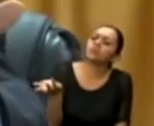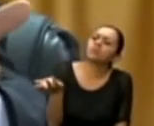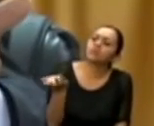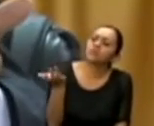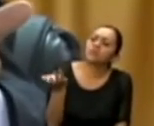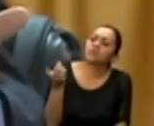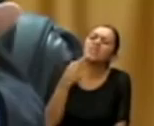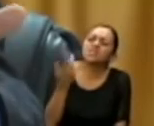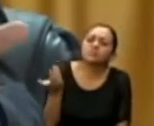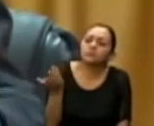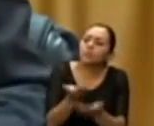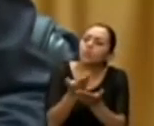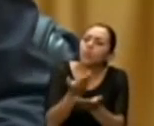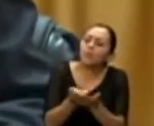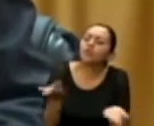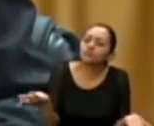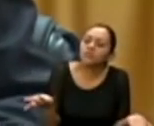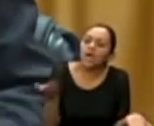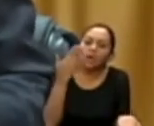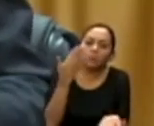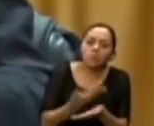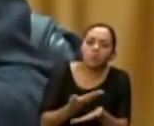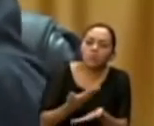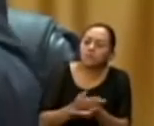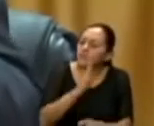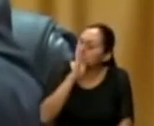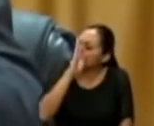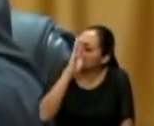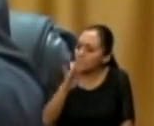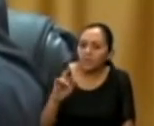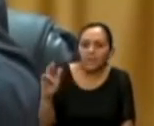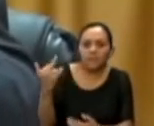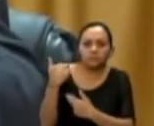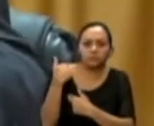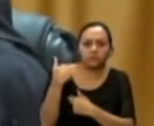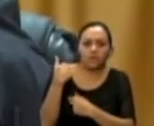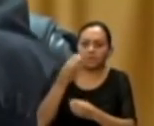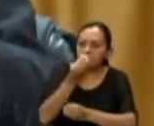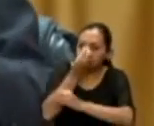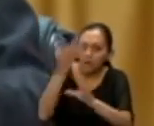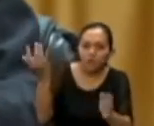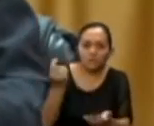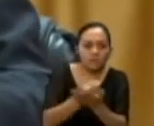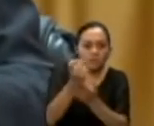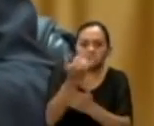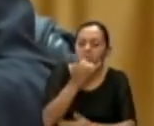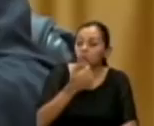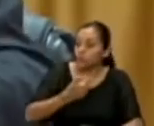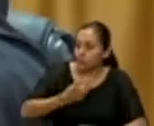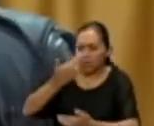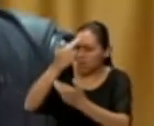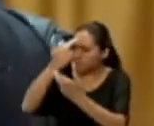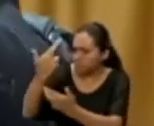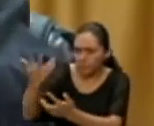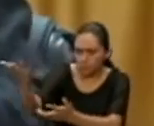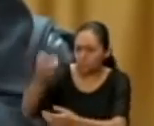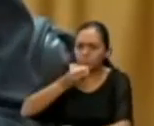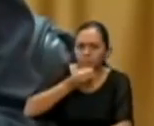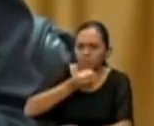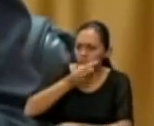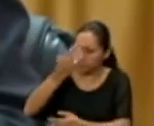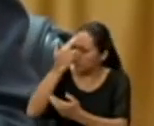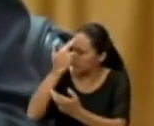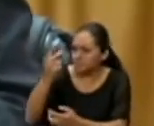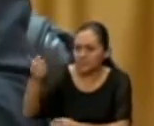que se basan qué pruebas hay en la típica responsable de la oposición y con todo respeto que la recogen